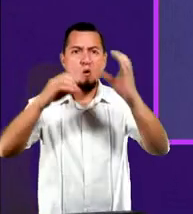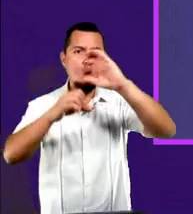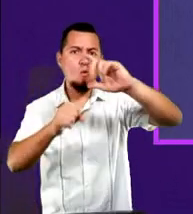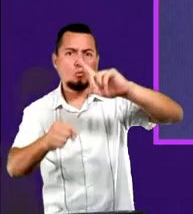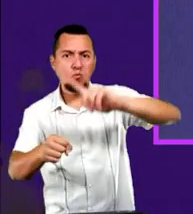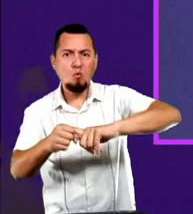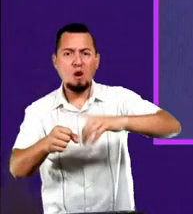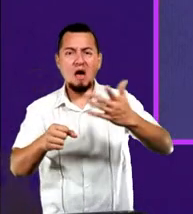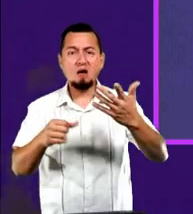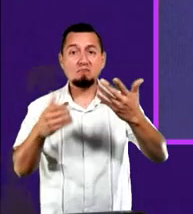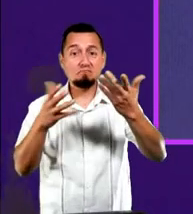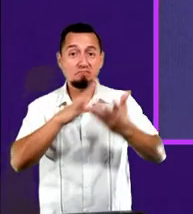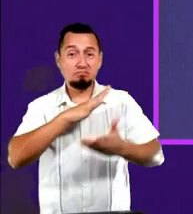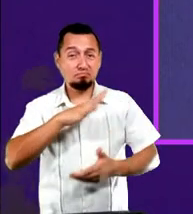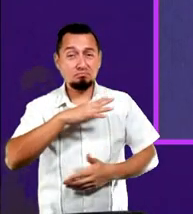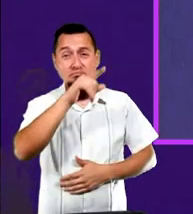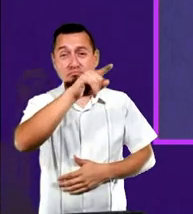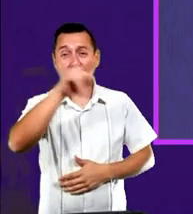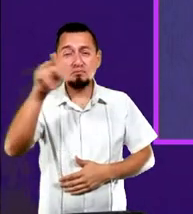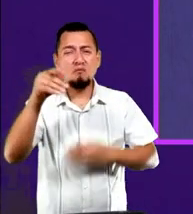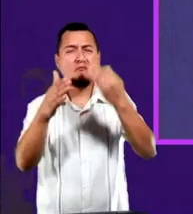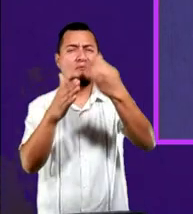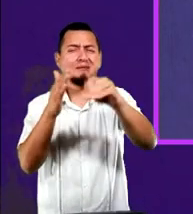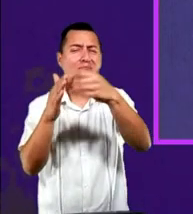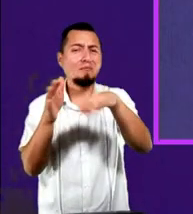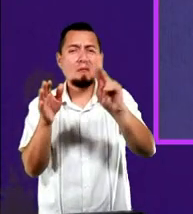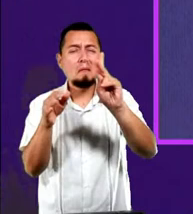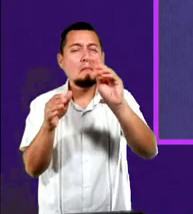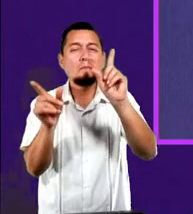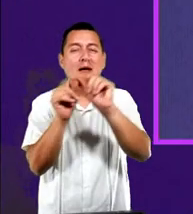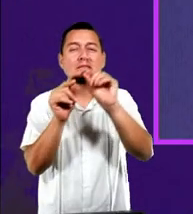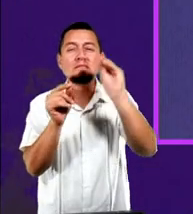muestra. Isca Farías, que nace